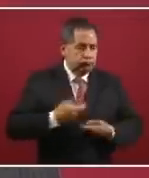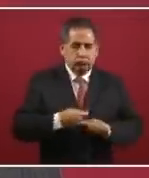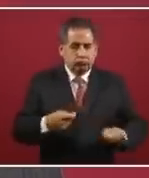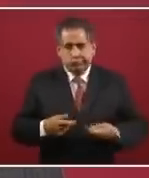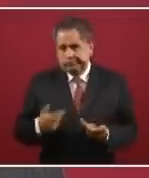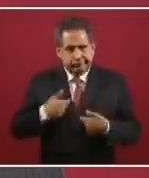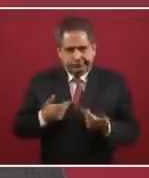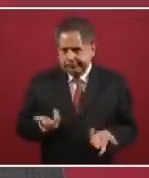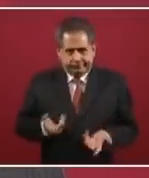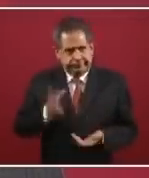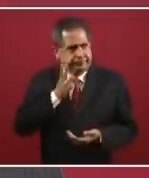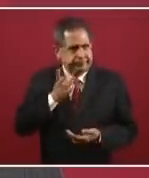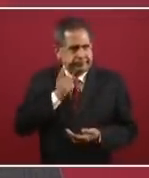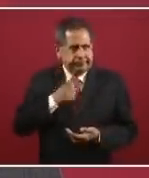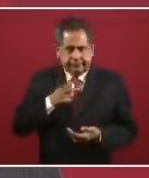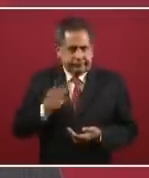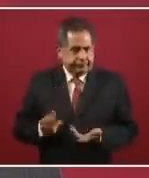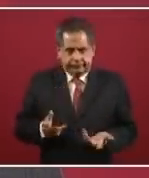presupuesto.